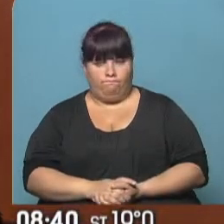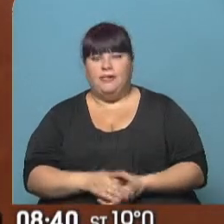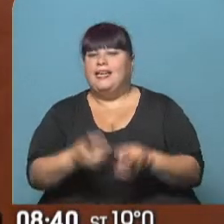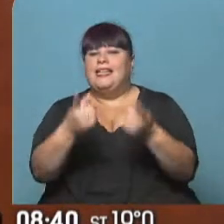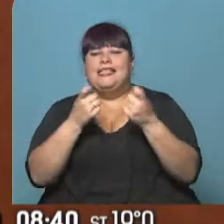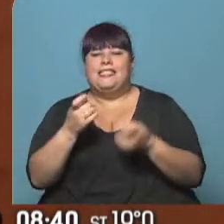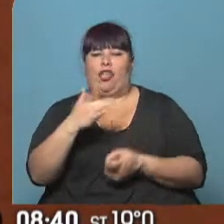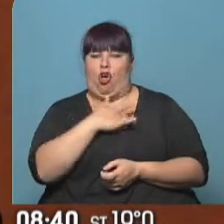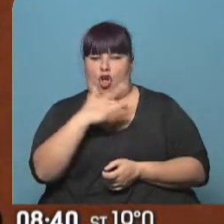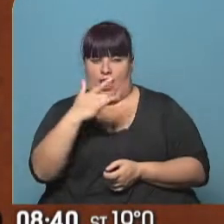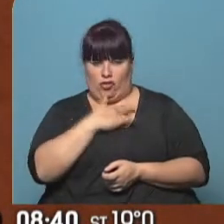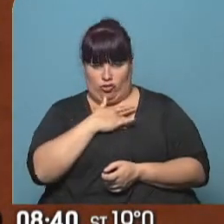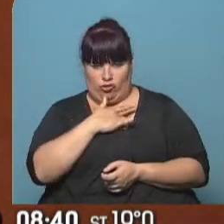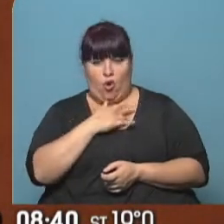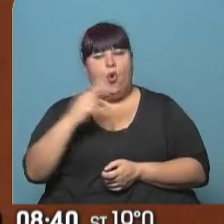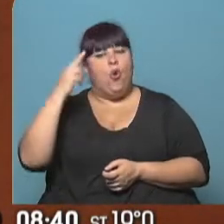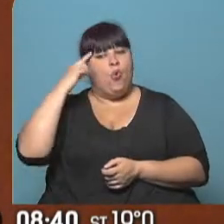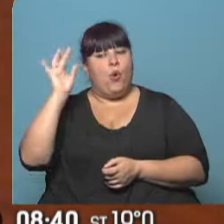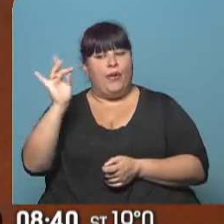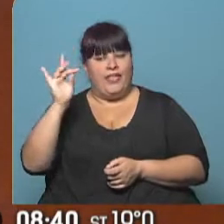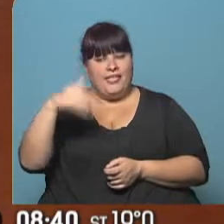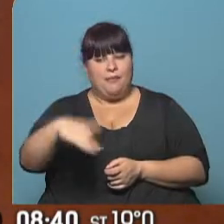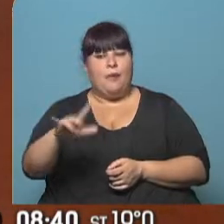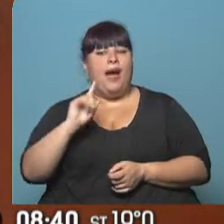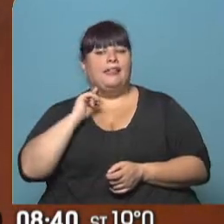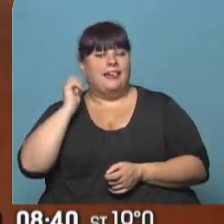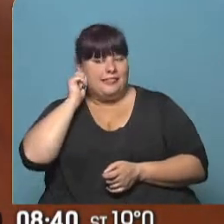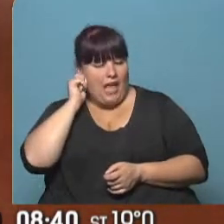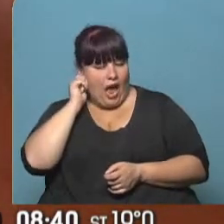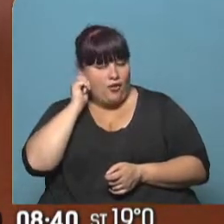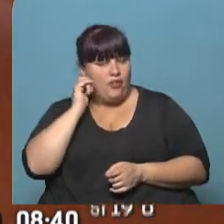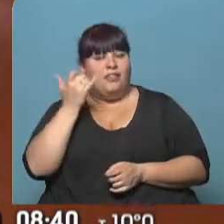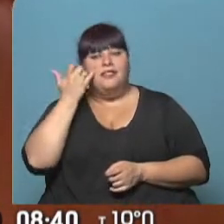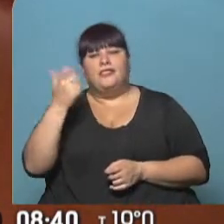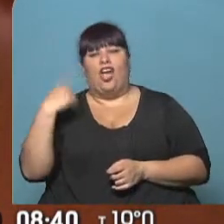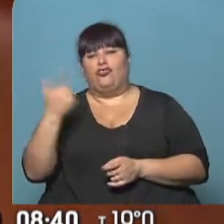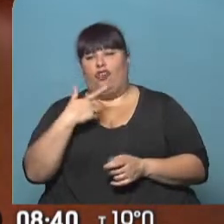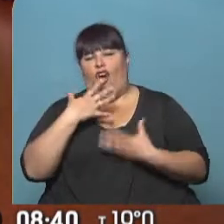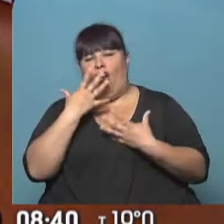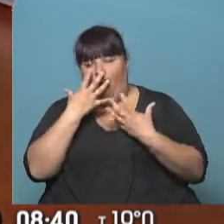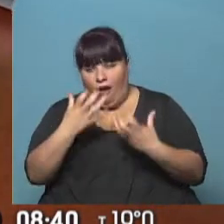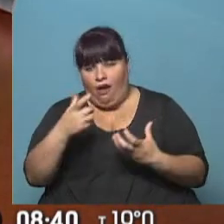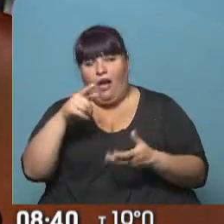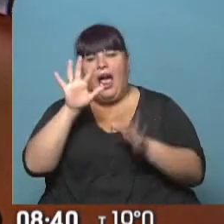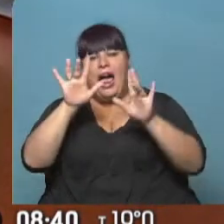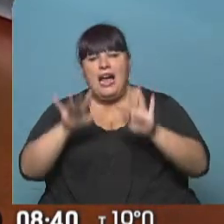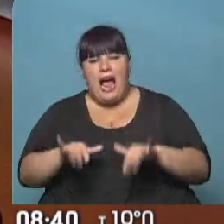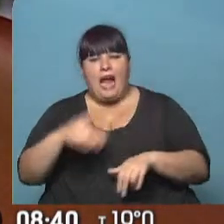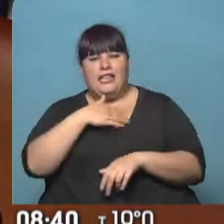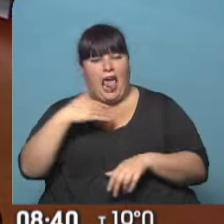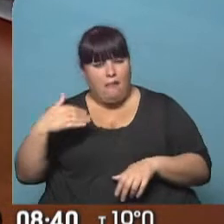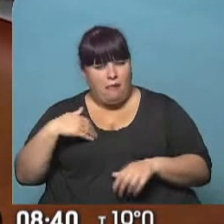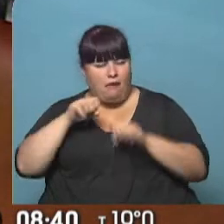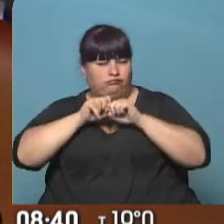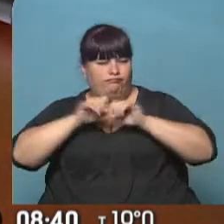Necesita un corazón. El 9 de diciembre va a cumplir 13 años y ya nos robó el corazón a todos nosotros. La carta que escribió la mamá, que